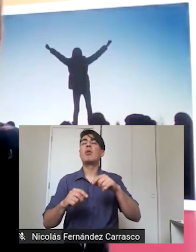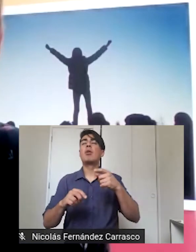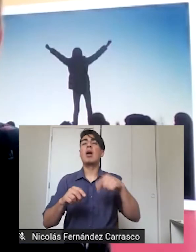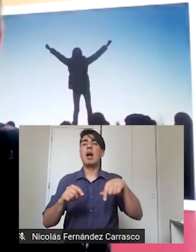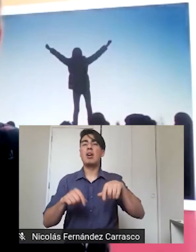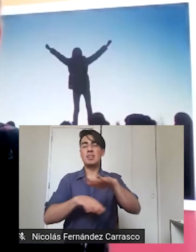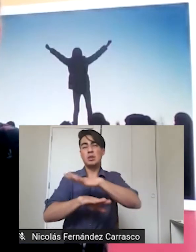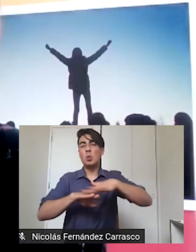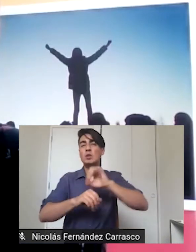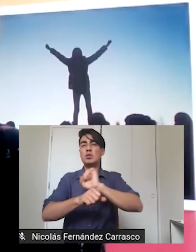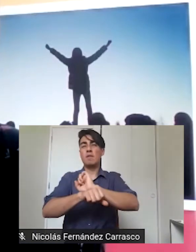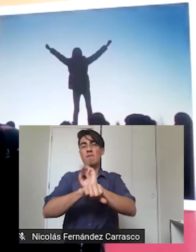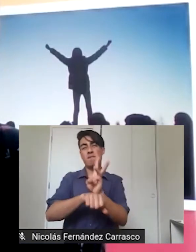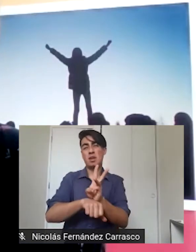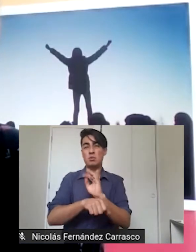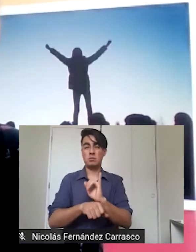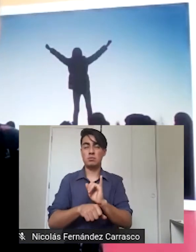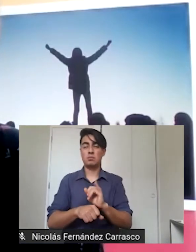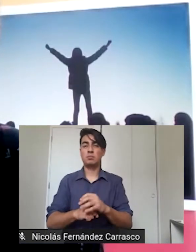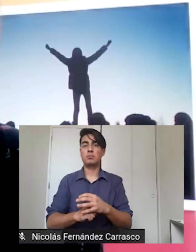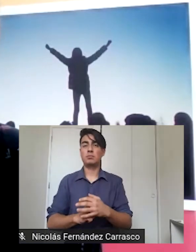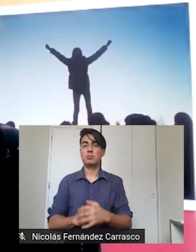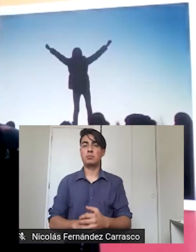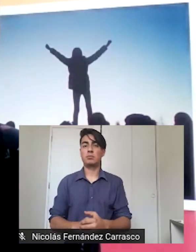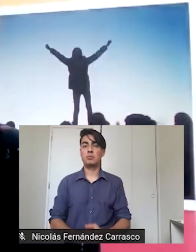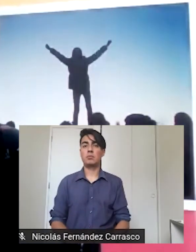y creo que tiene que ver con eso,